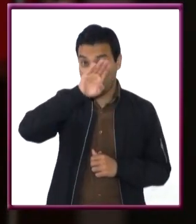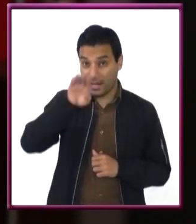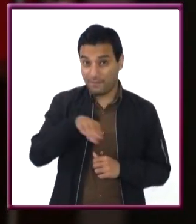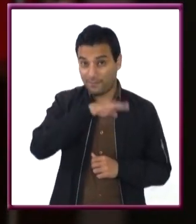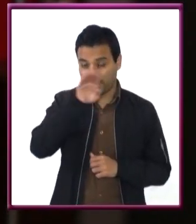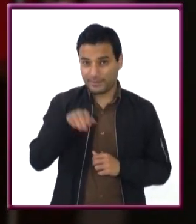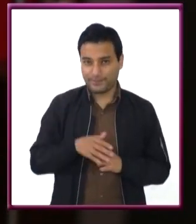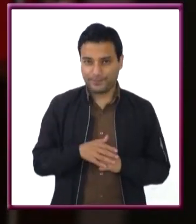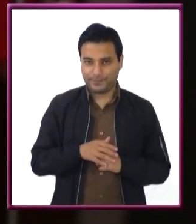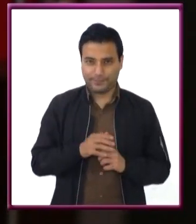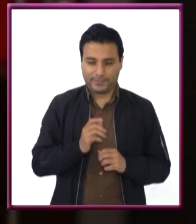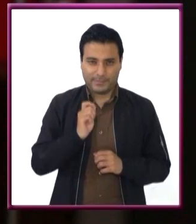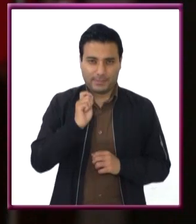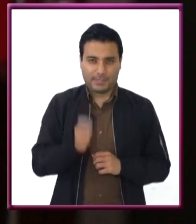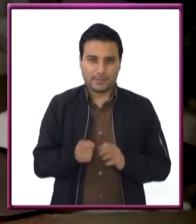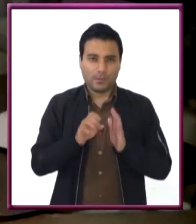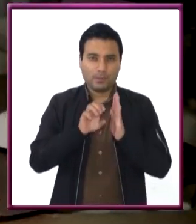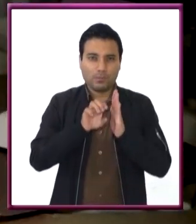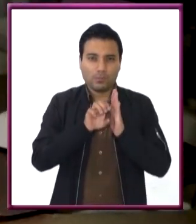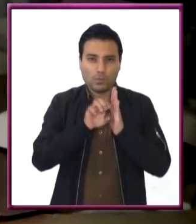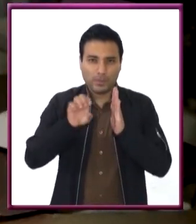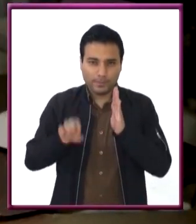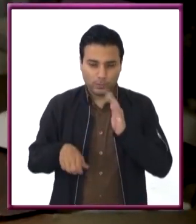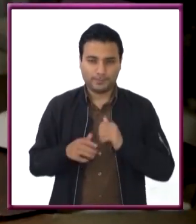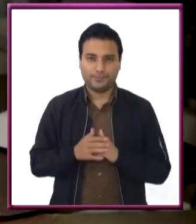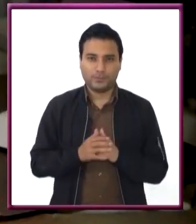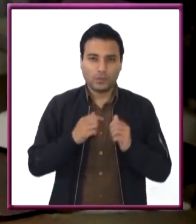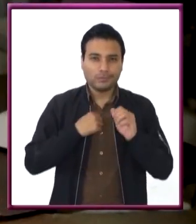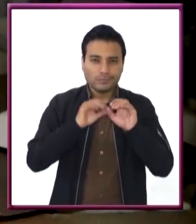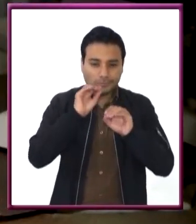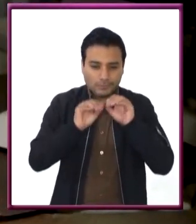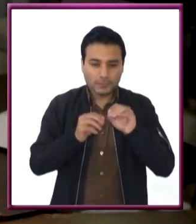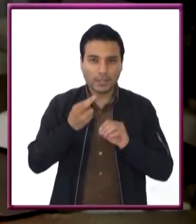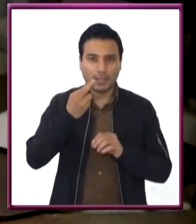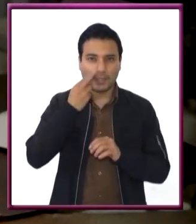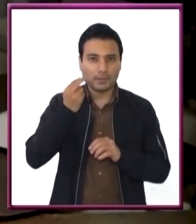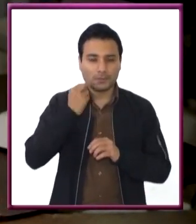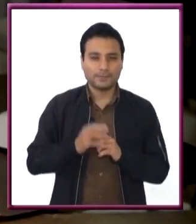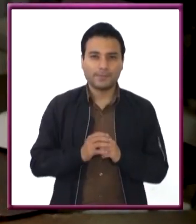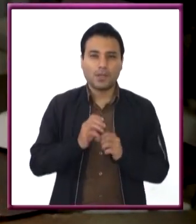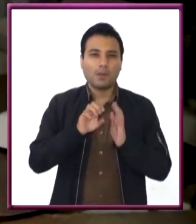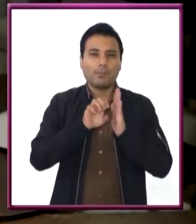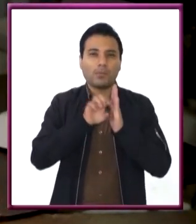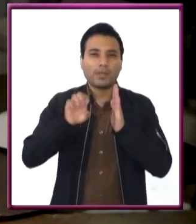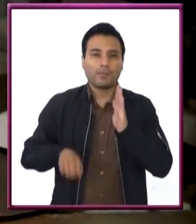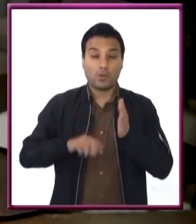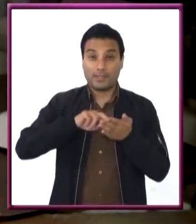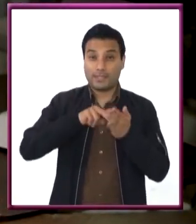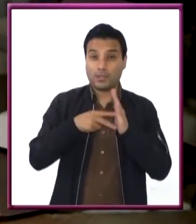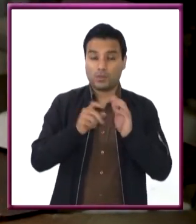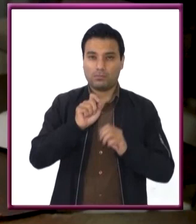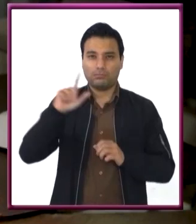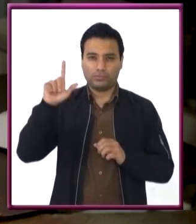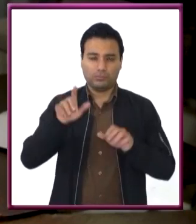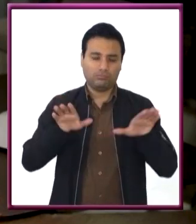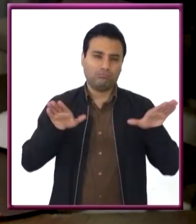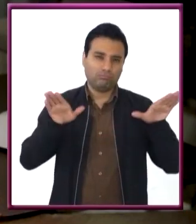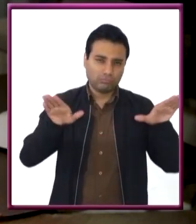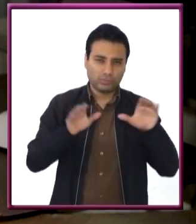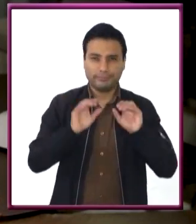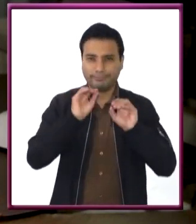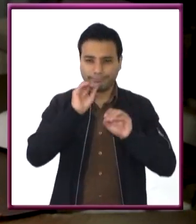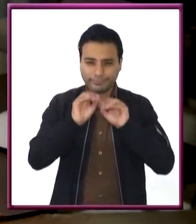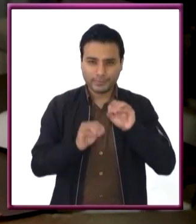el diseño de un ratón para un ingeniero. ¿Cómo? Es decir, cuando los ingenieros aeronáuticos hoy en día ya ocupan software